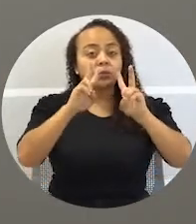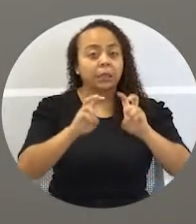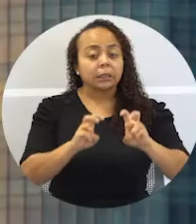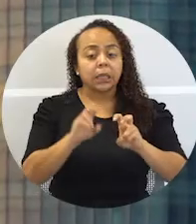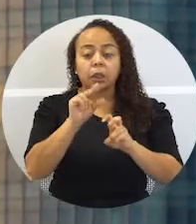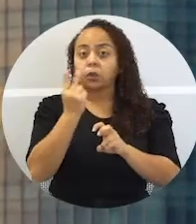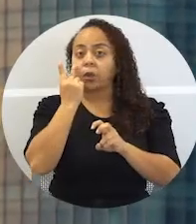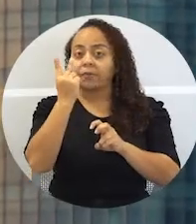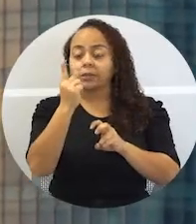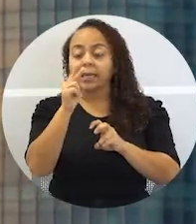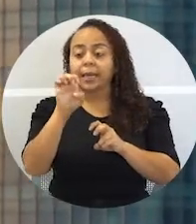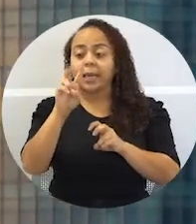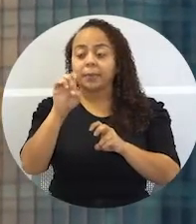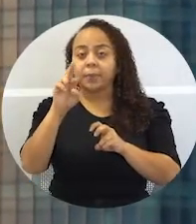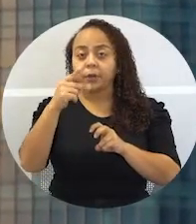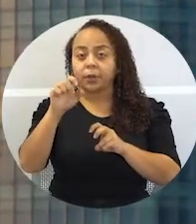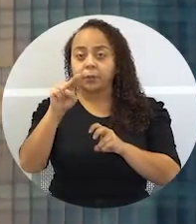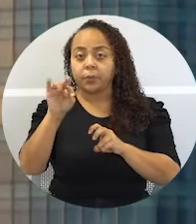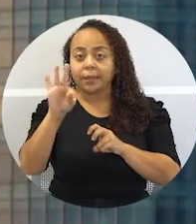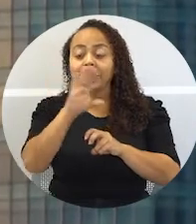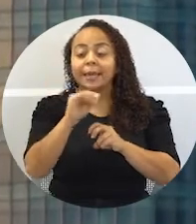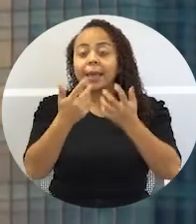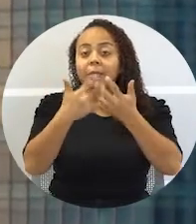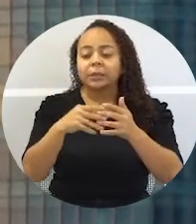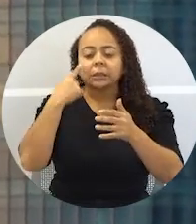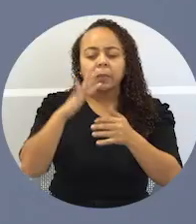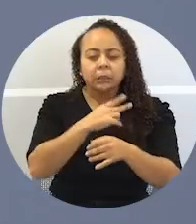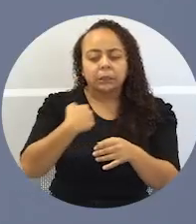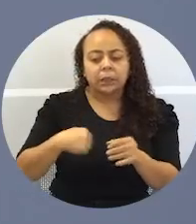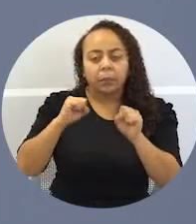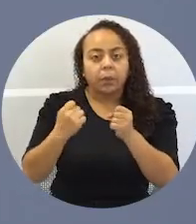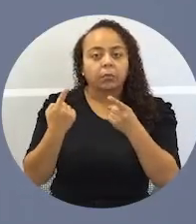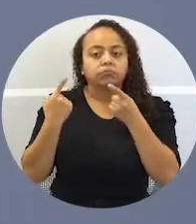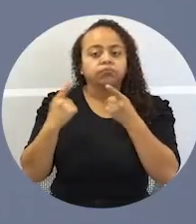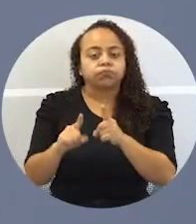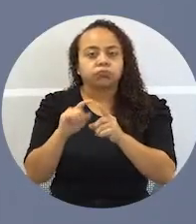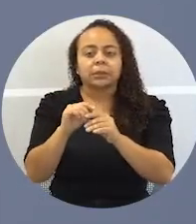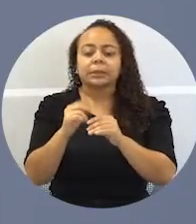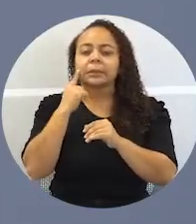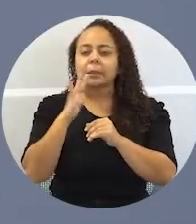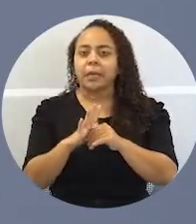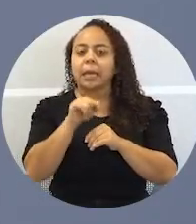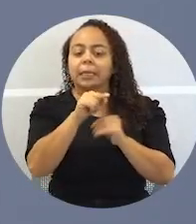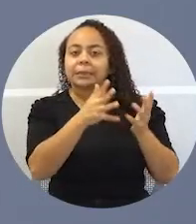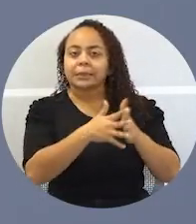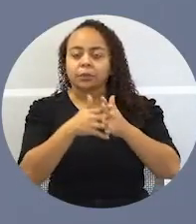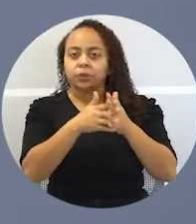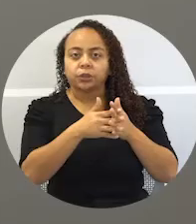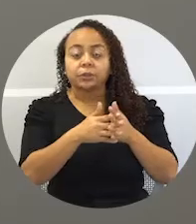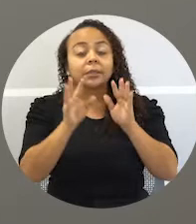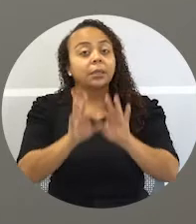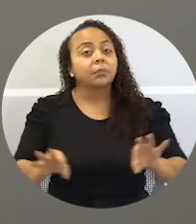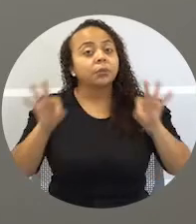que el caso de brand o de empresas similares en china desencadene un efecto contagio similar al de lehman brothers en eeuu es